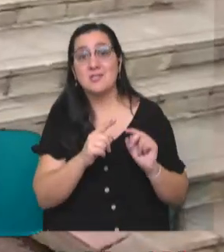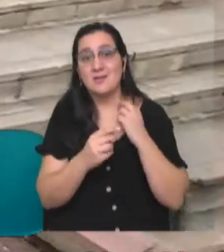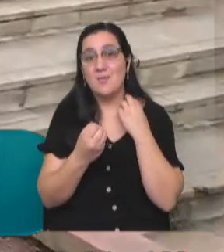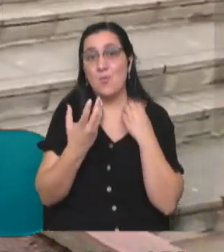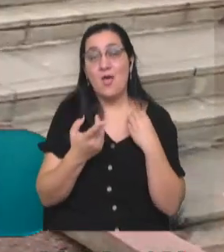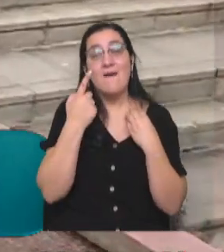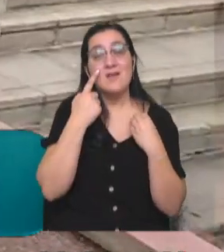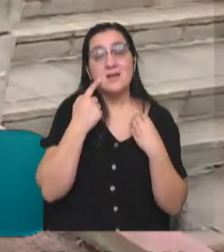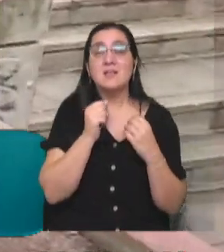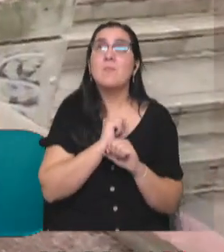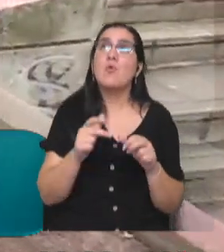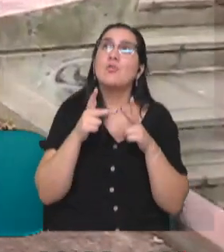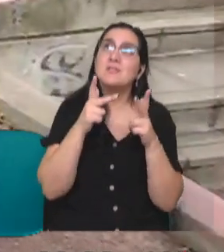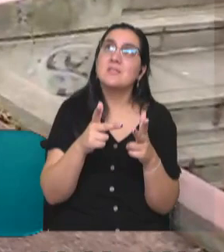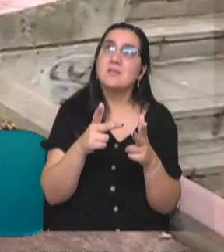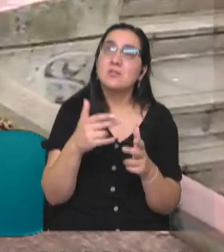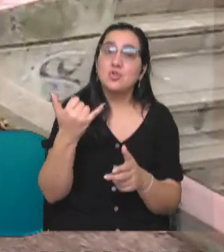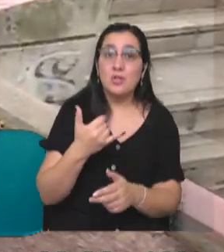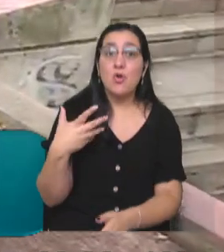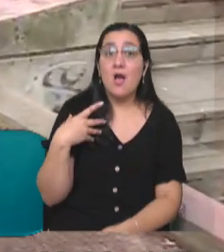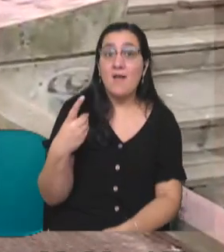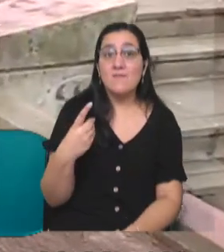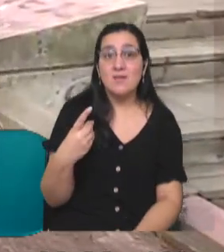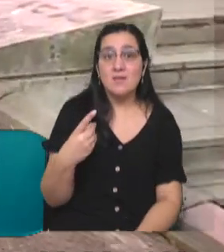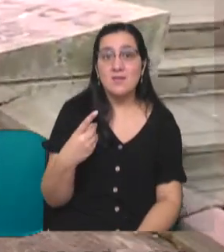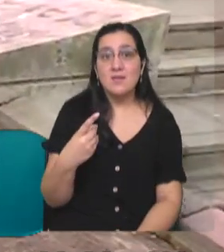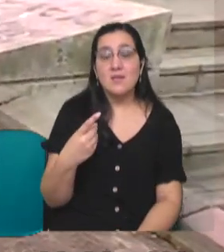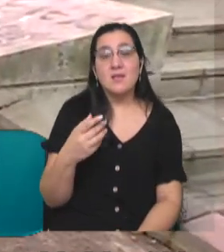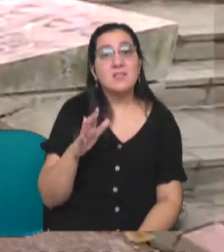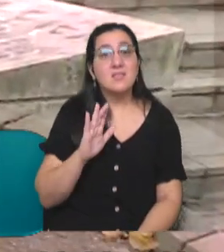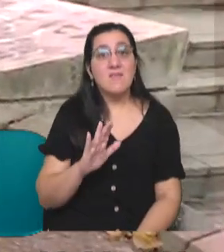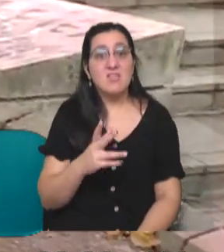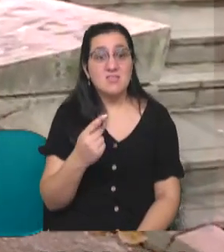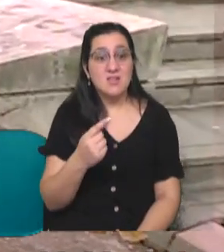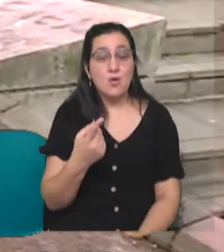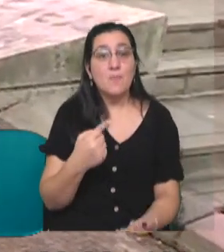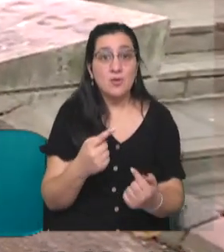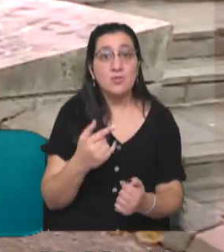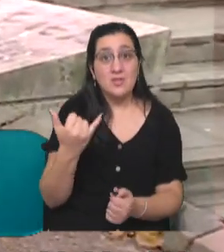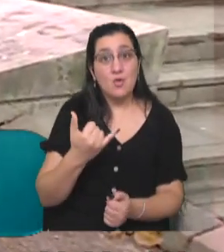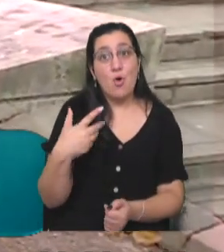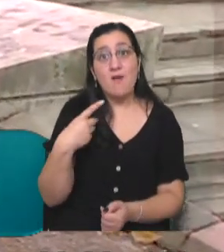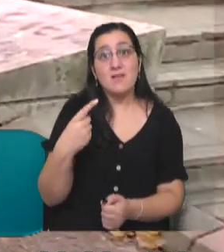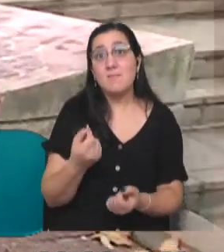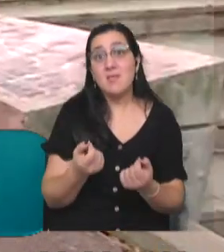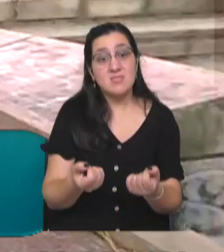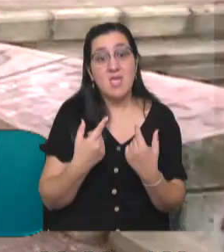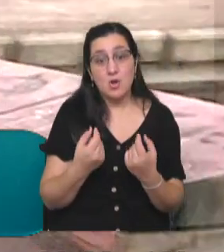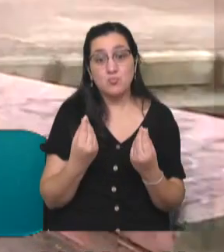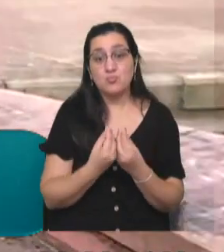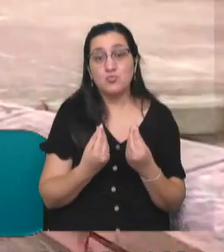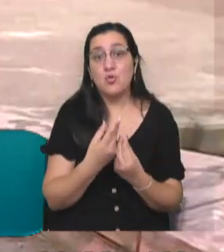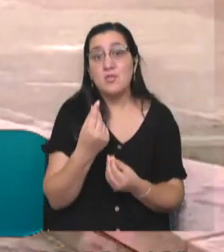Bueno, a ver, Fito, ¿qué te puedo decir? Tengo jefes que me deben mucho dinero, pero tengo jefes que me han dado mucho dinero también. ¿Mirá? Yo casi